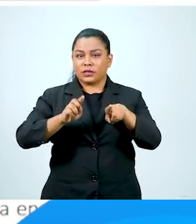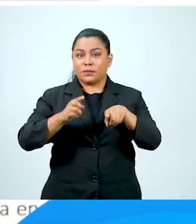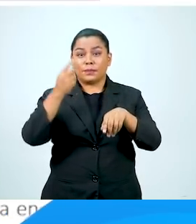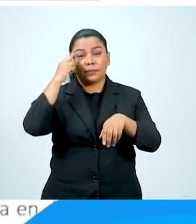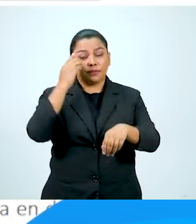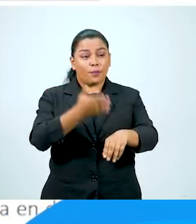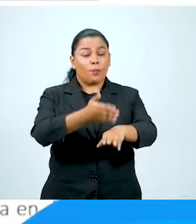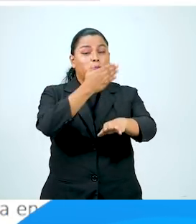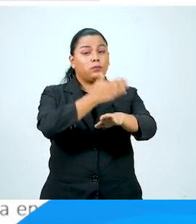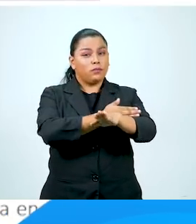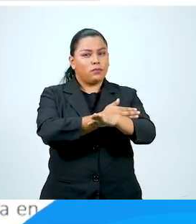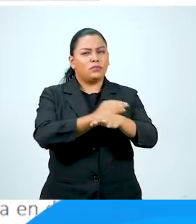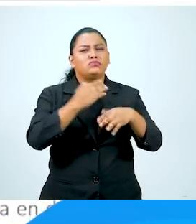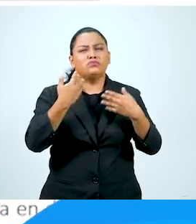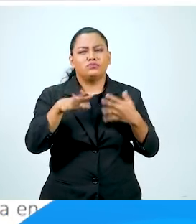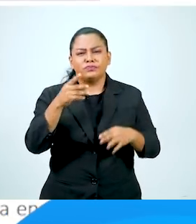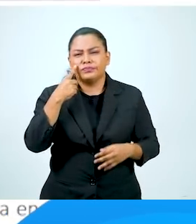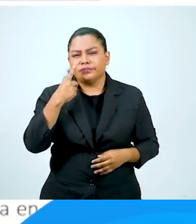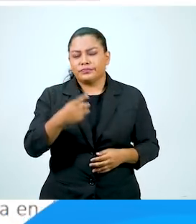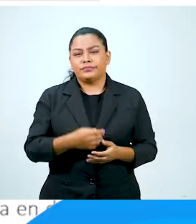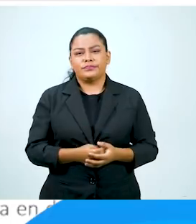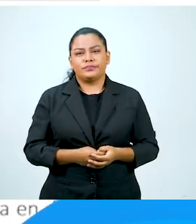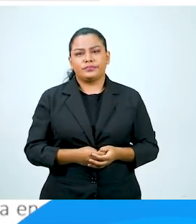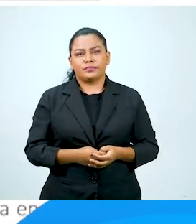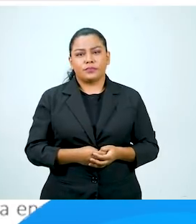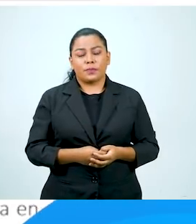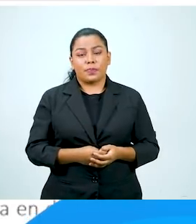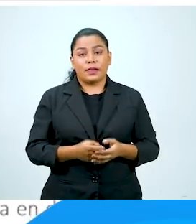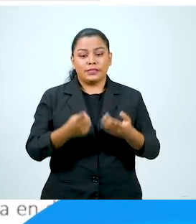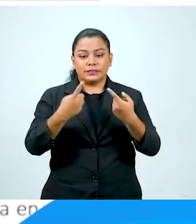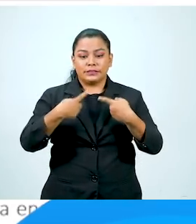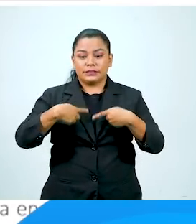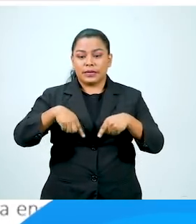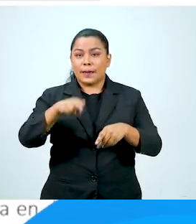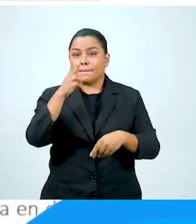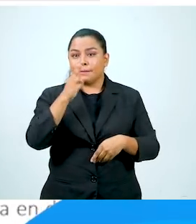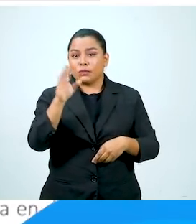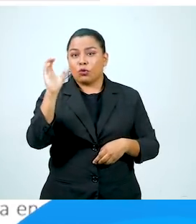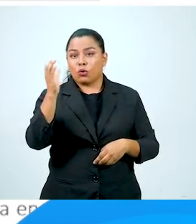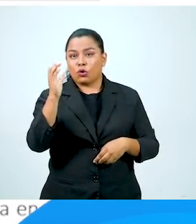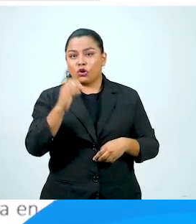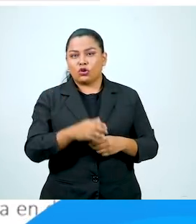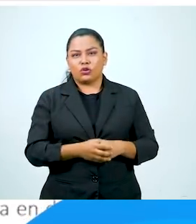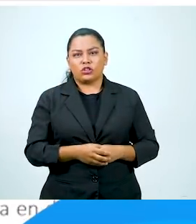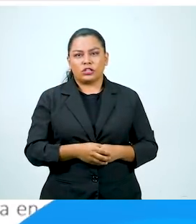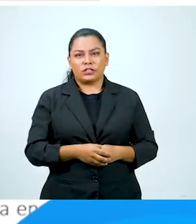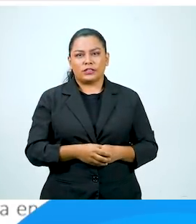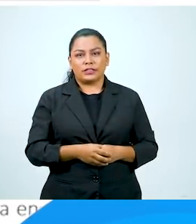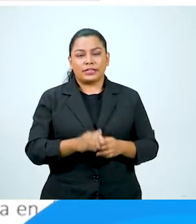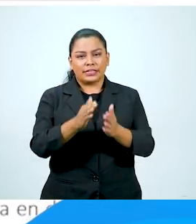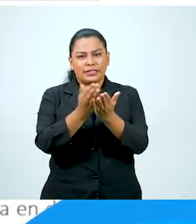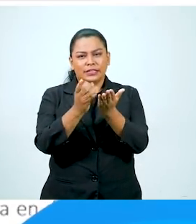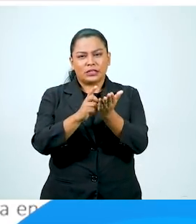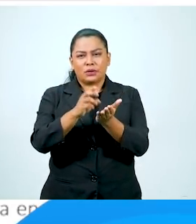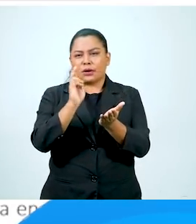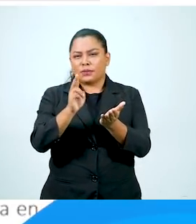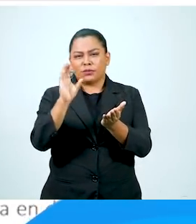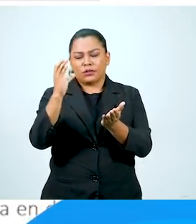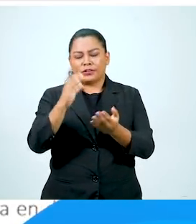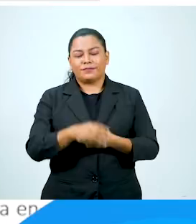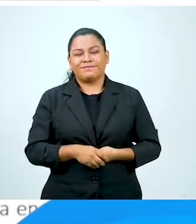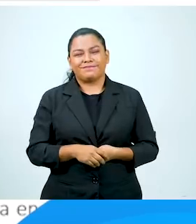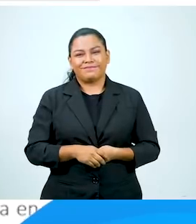la anticipación. Como pueden observar, se mantiene con el mismo color en que aparece en el libro de